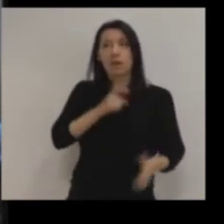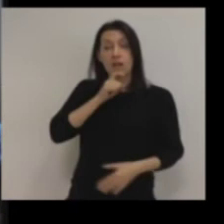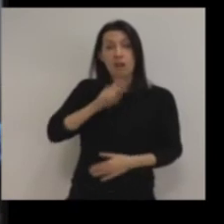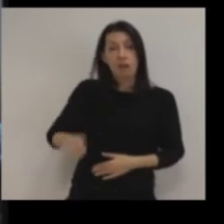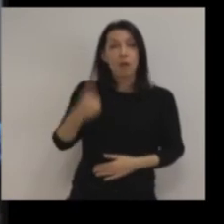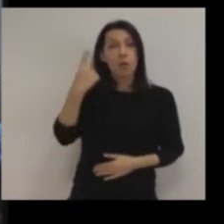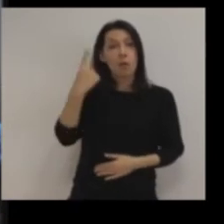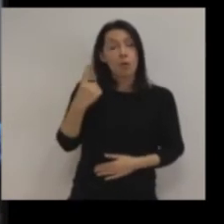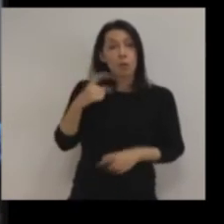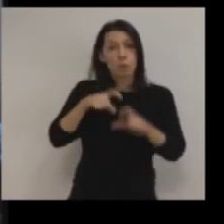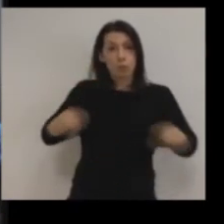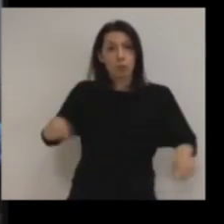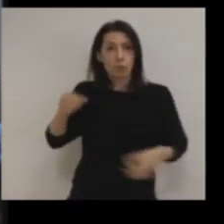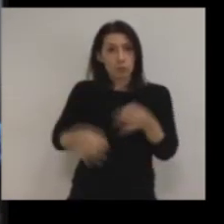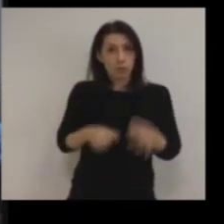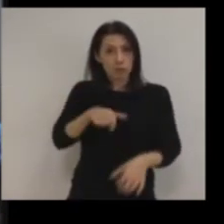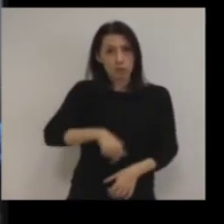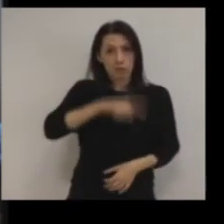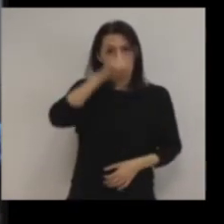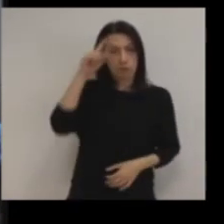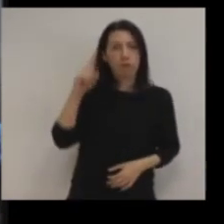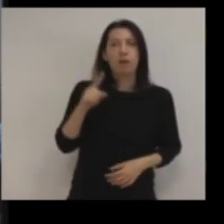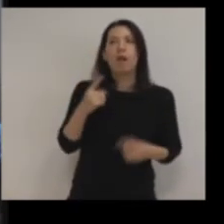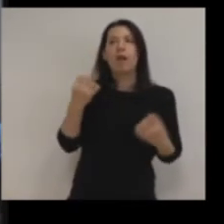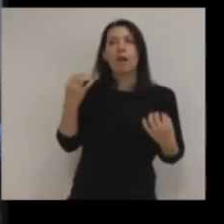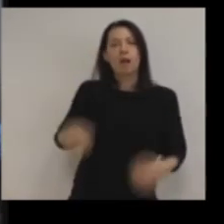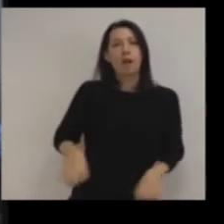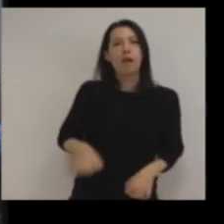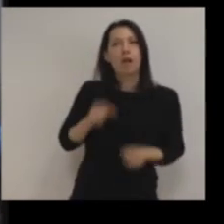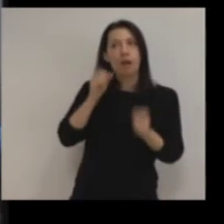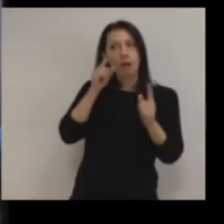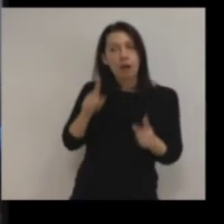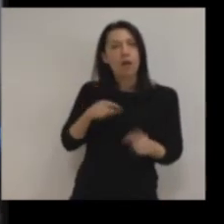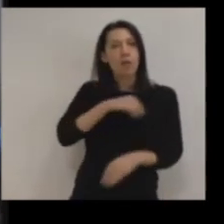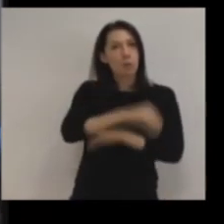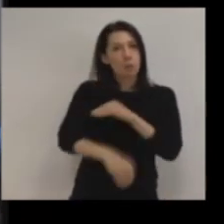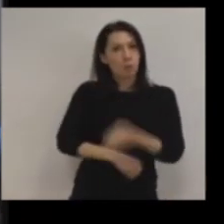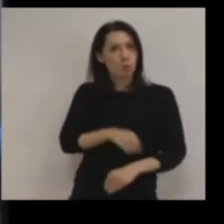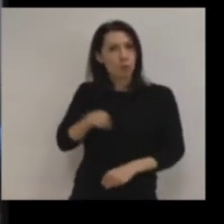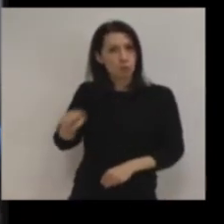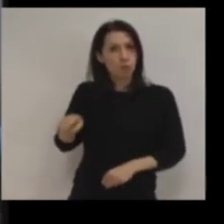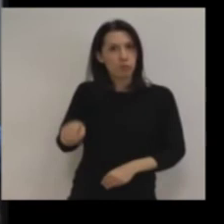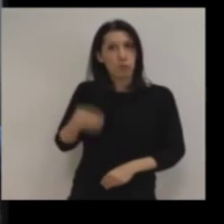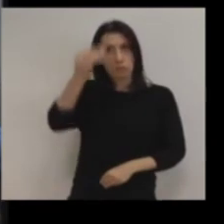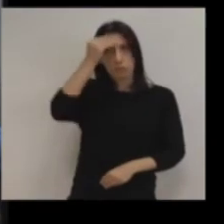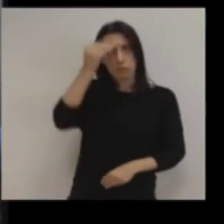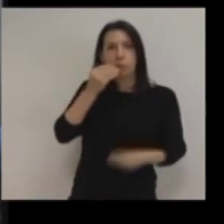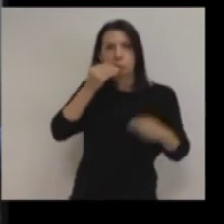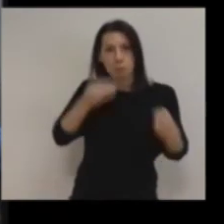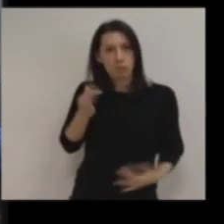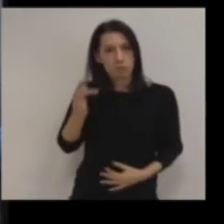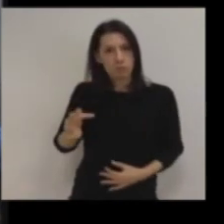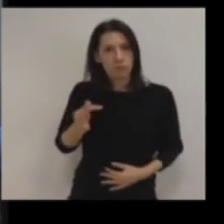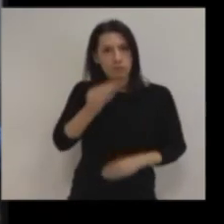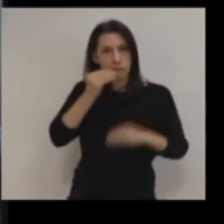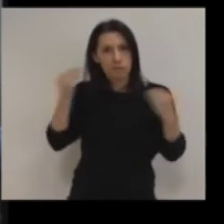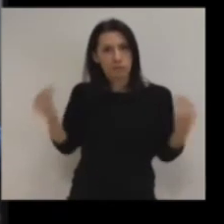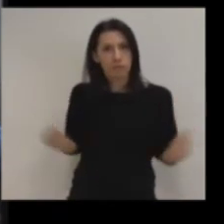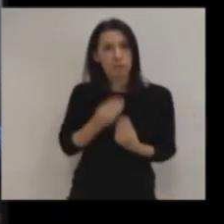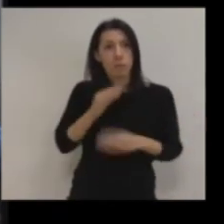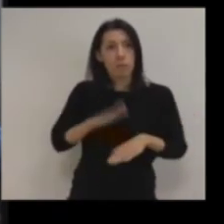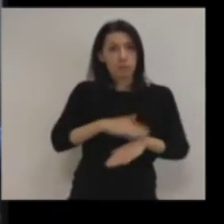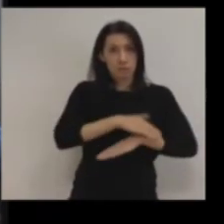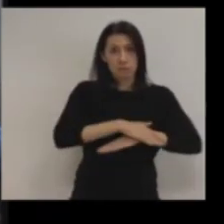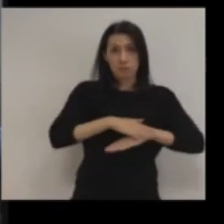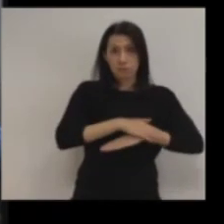uno de los juzgados de Madrid tomó nota de esa praxis por considerarla buena y mejor, no solo para la